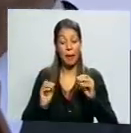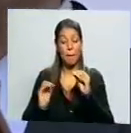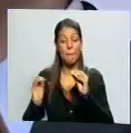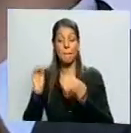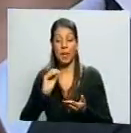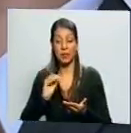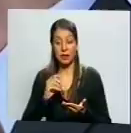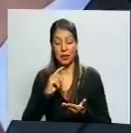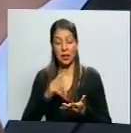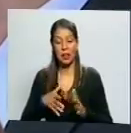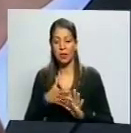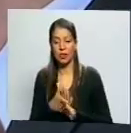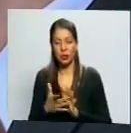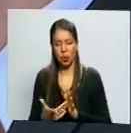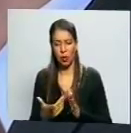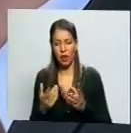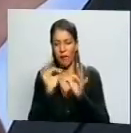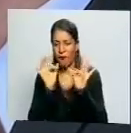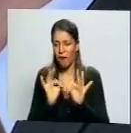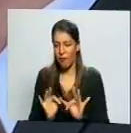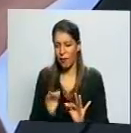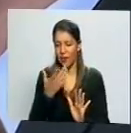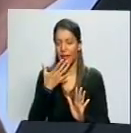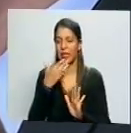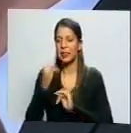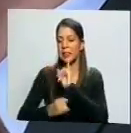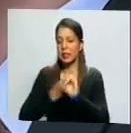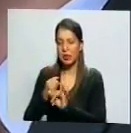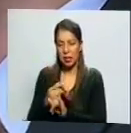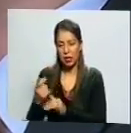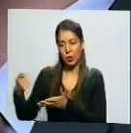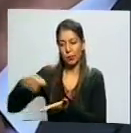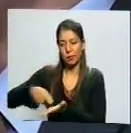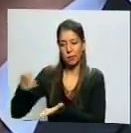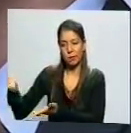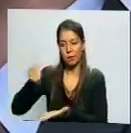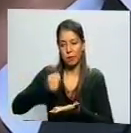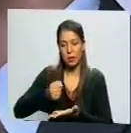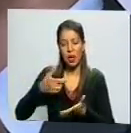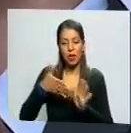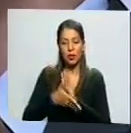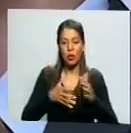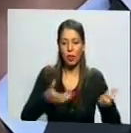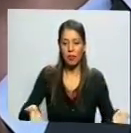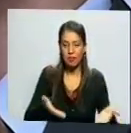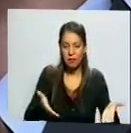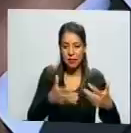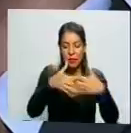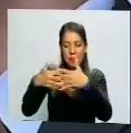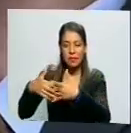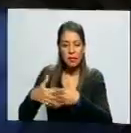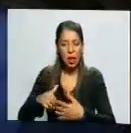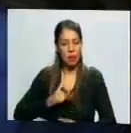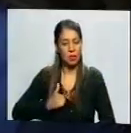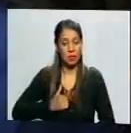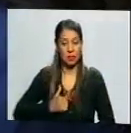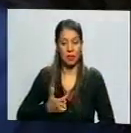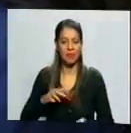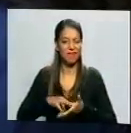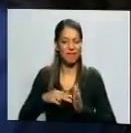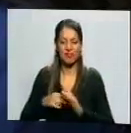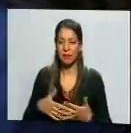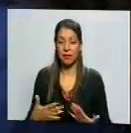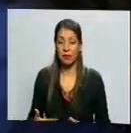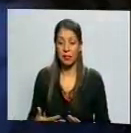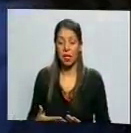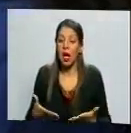más que cualquier fuente de financiamiento internacional que existiera para dinamizar cualquier aparato económico y productivo. De lo que se trata es